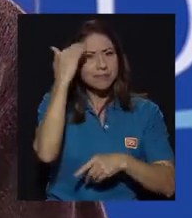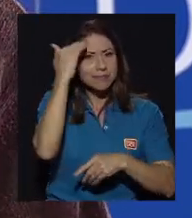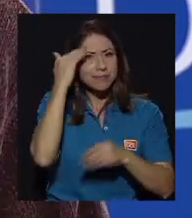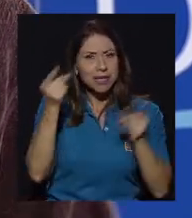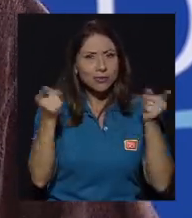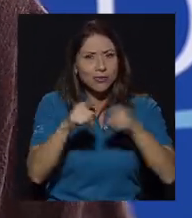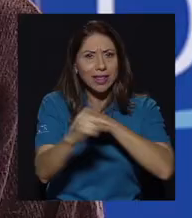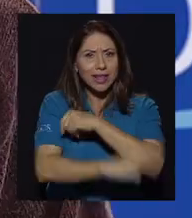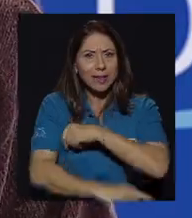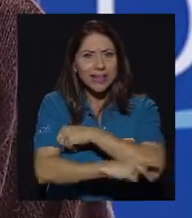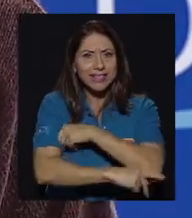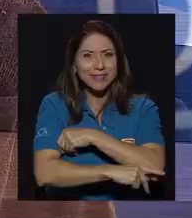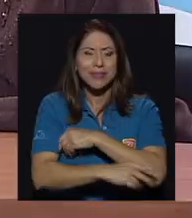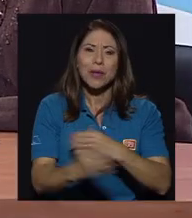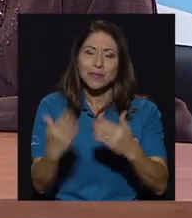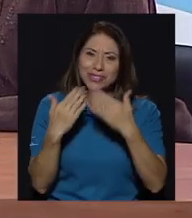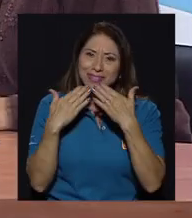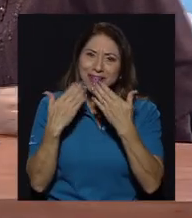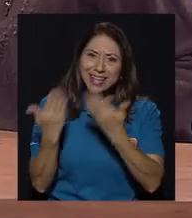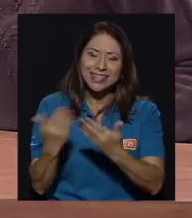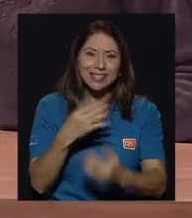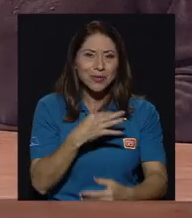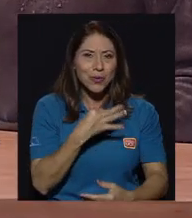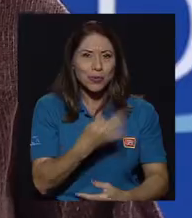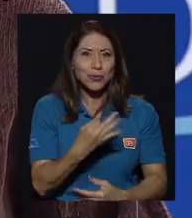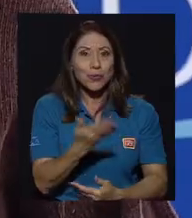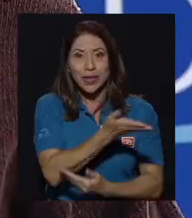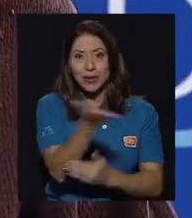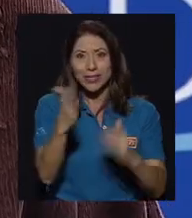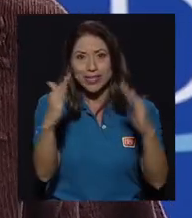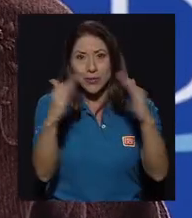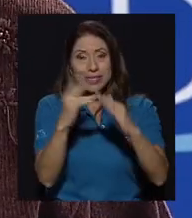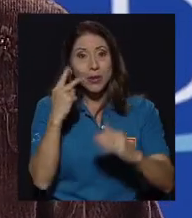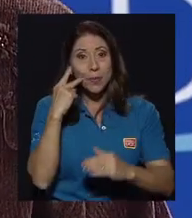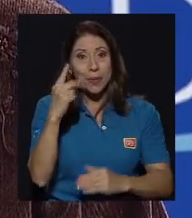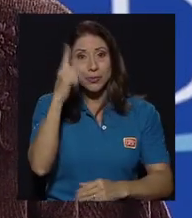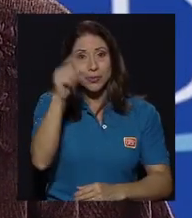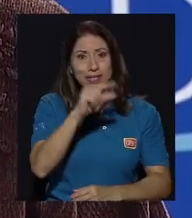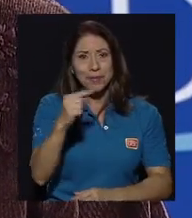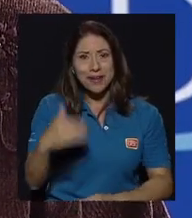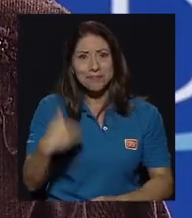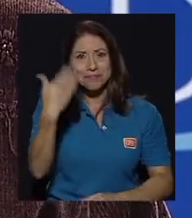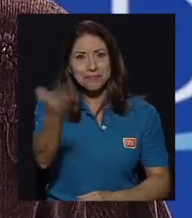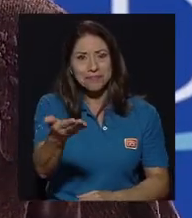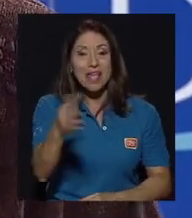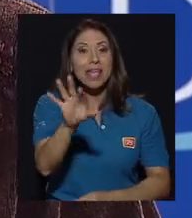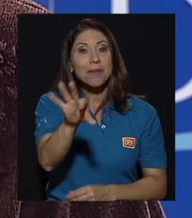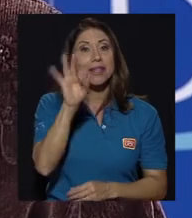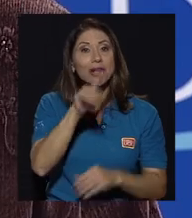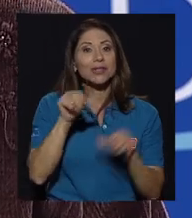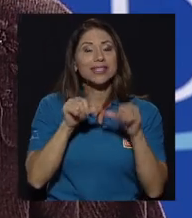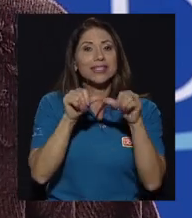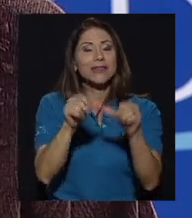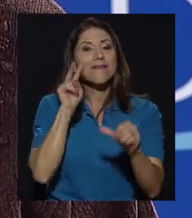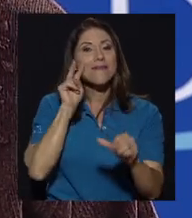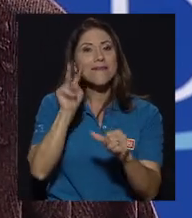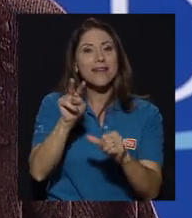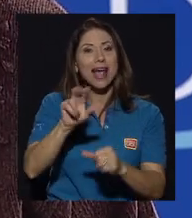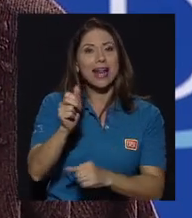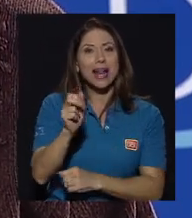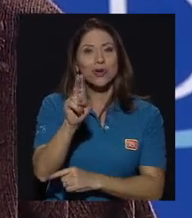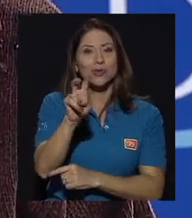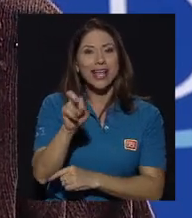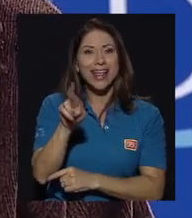ajeno lo que sucede en el país adilia muchísimas gracias o gusto a ustedes en su casa nos vemos a la vuelta de una semana invitarlos a que sigan en la